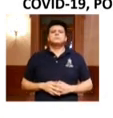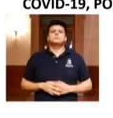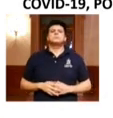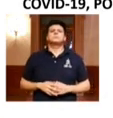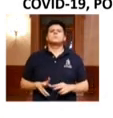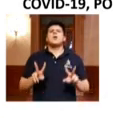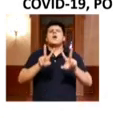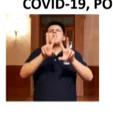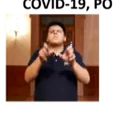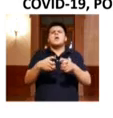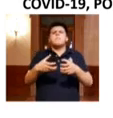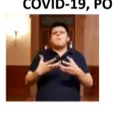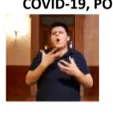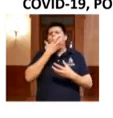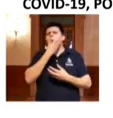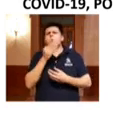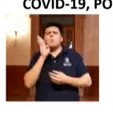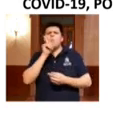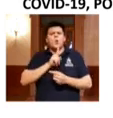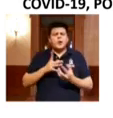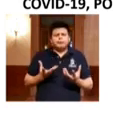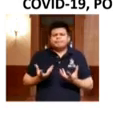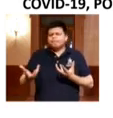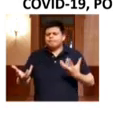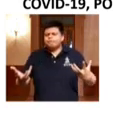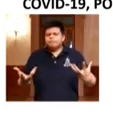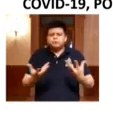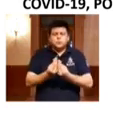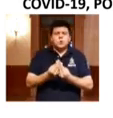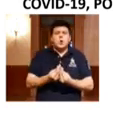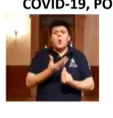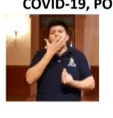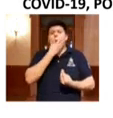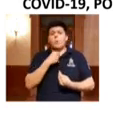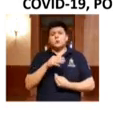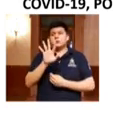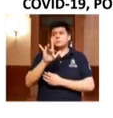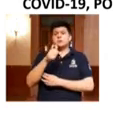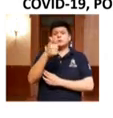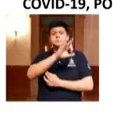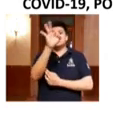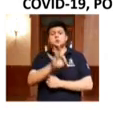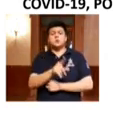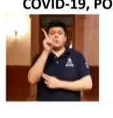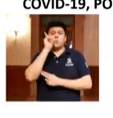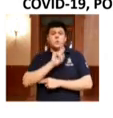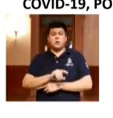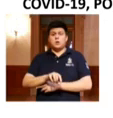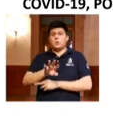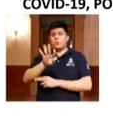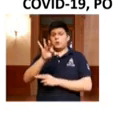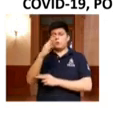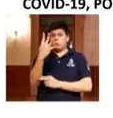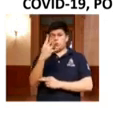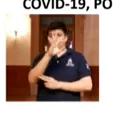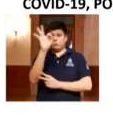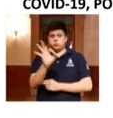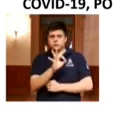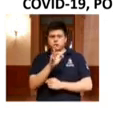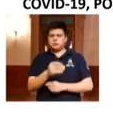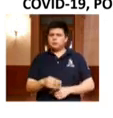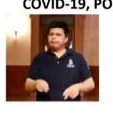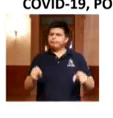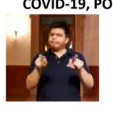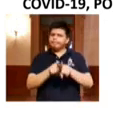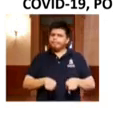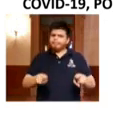La distribución por género, masculino 56% y femenino 44%, ha